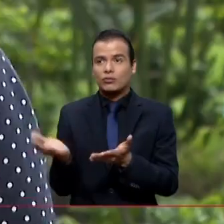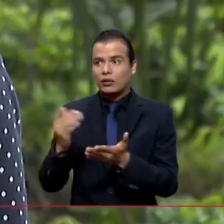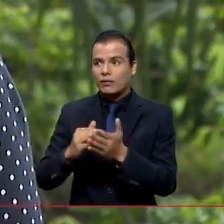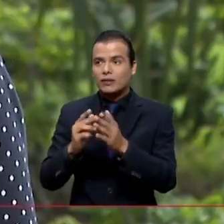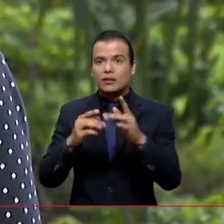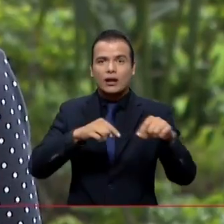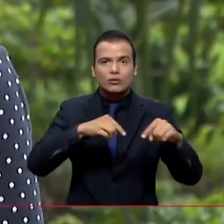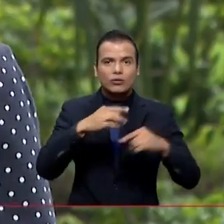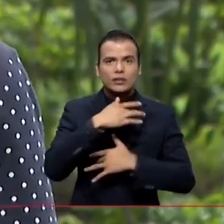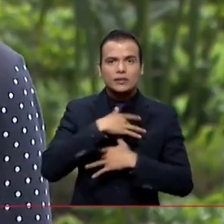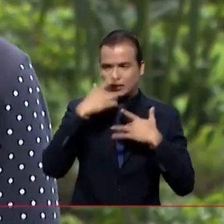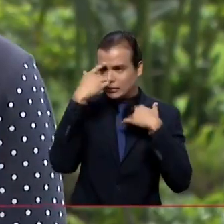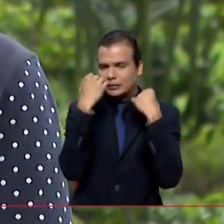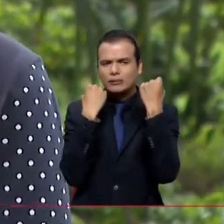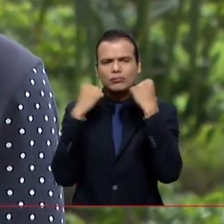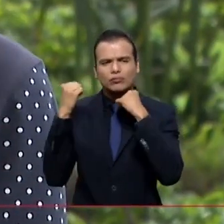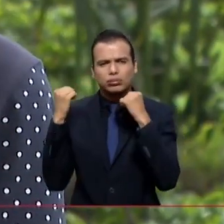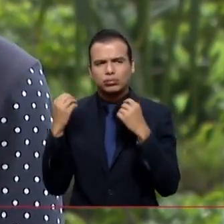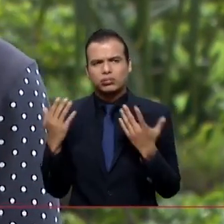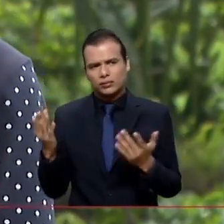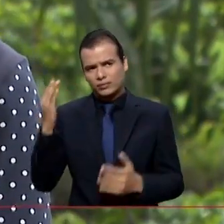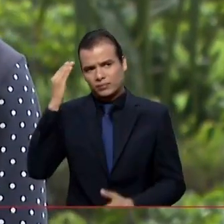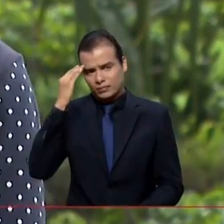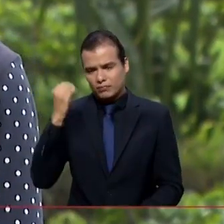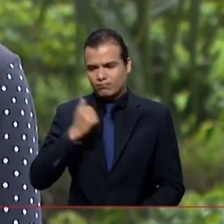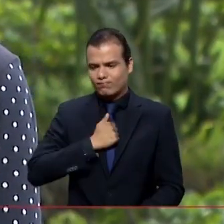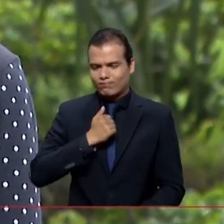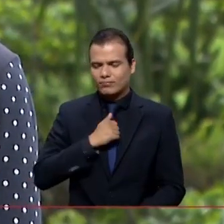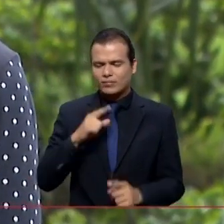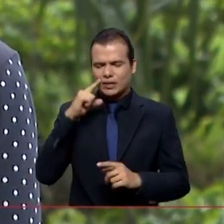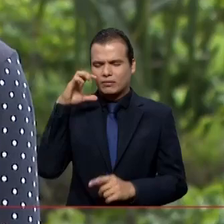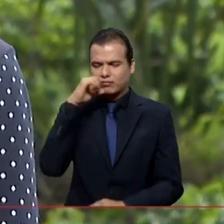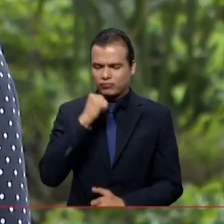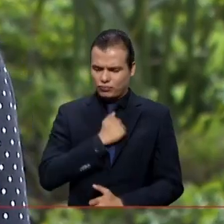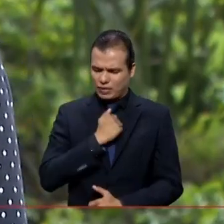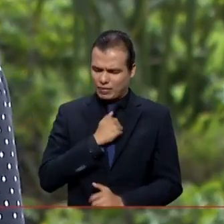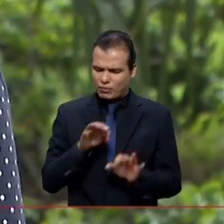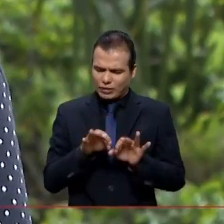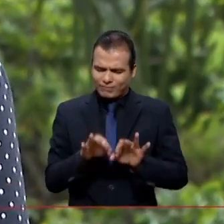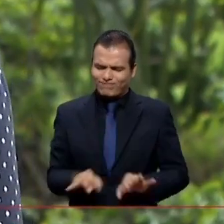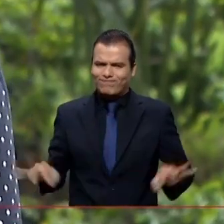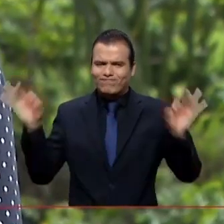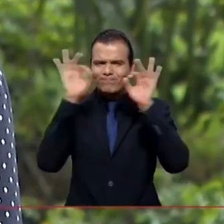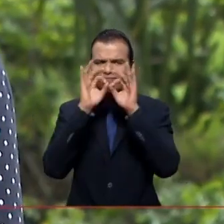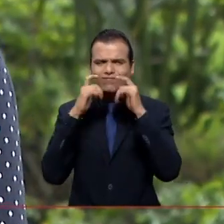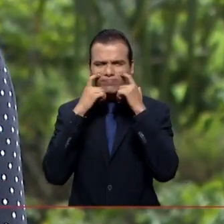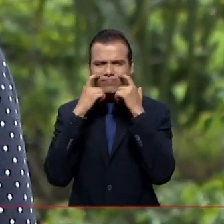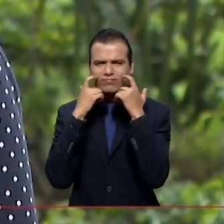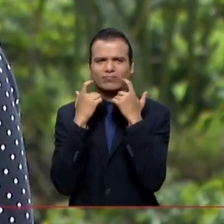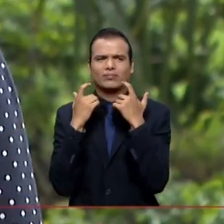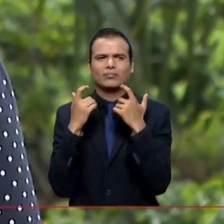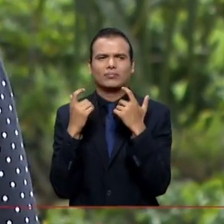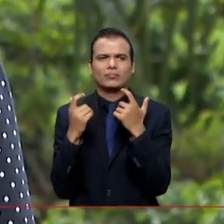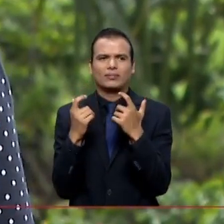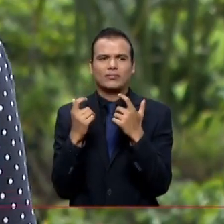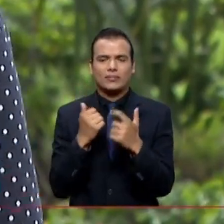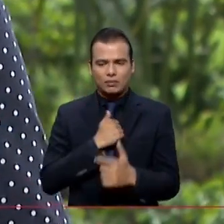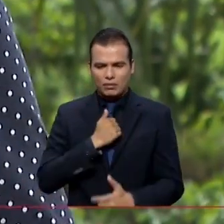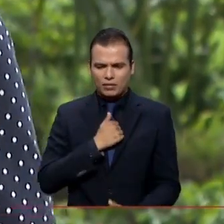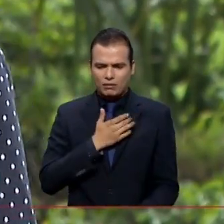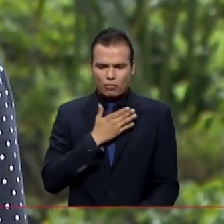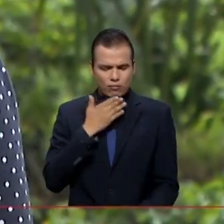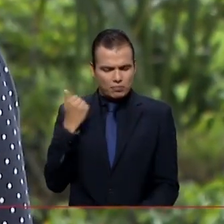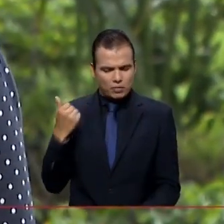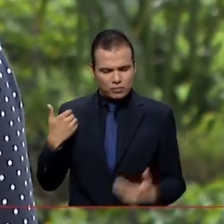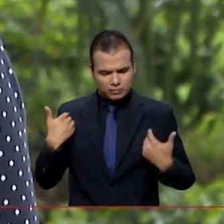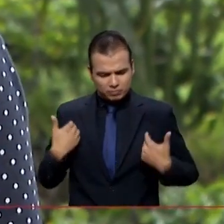madurez de la vida es entender que nosotros mismos somos los más importantes para nosotros, pero además nuestra más excelente compañía. Se